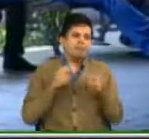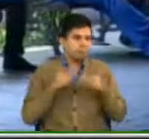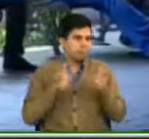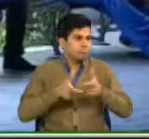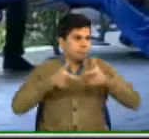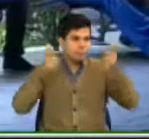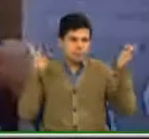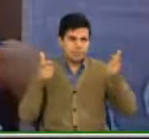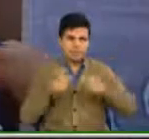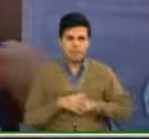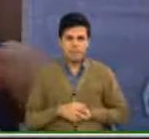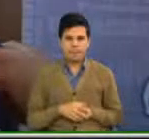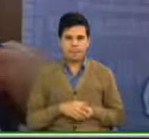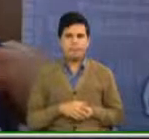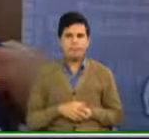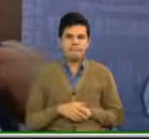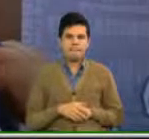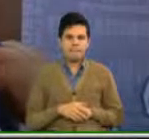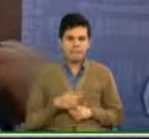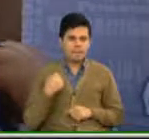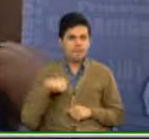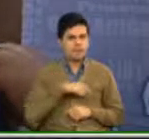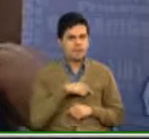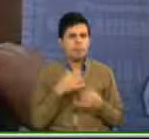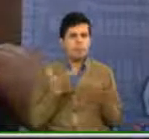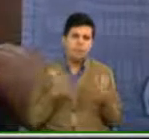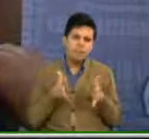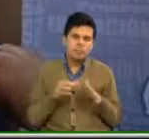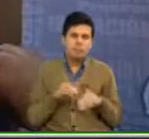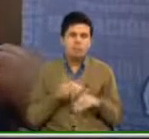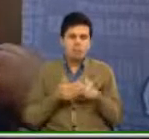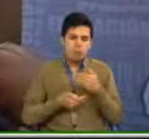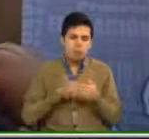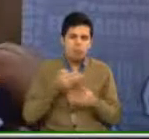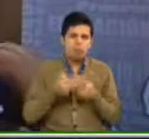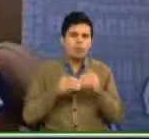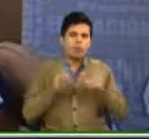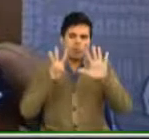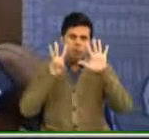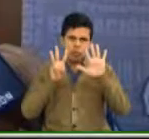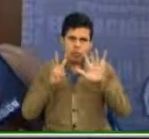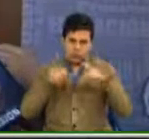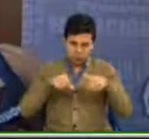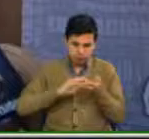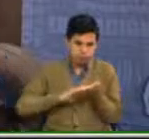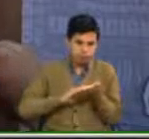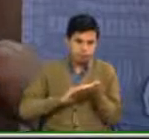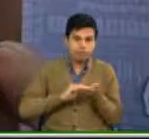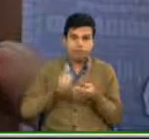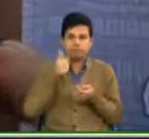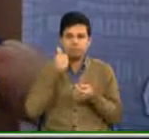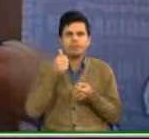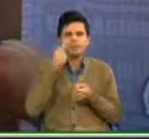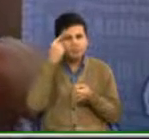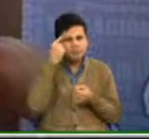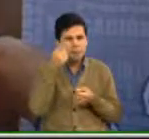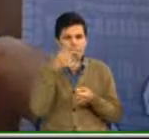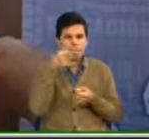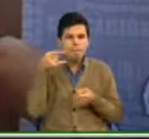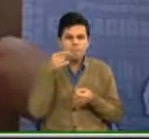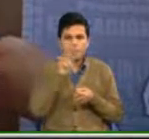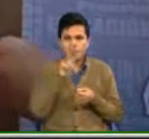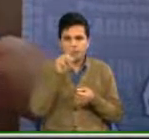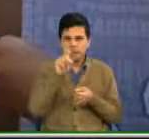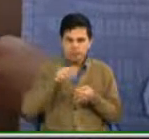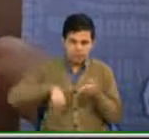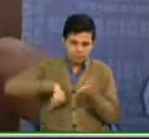demasiadas. Hemos tenido casi 8 procesos, pero este ha sido el más adelantado. El 26 de marzo estaremos en la